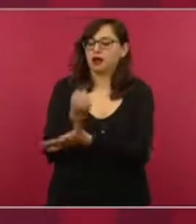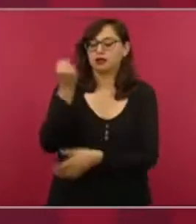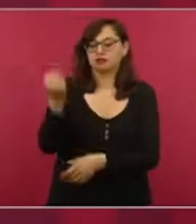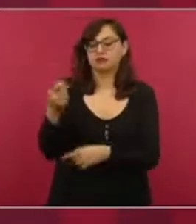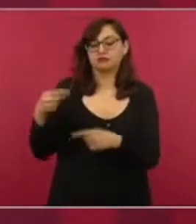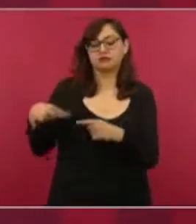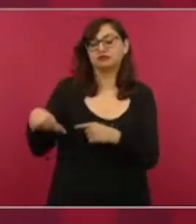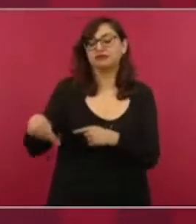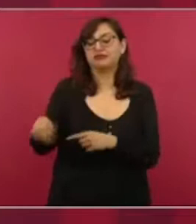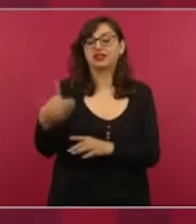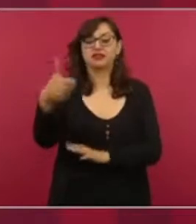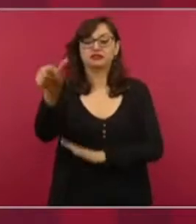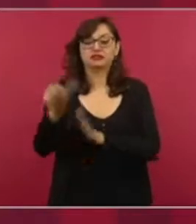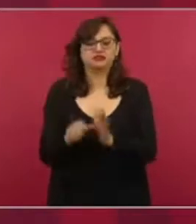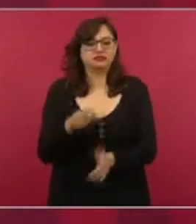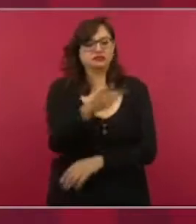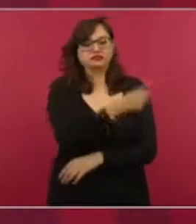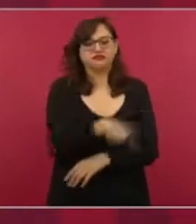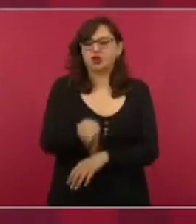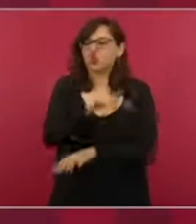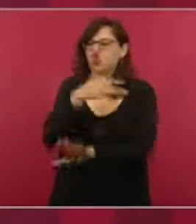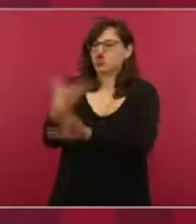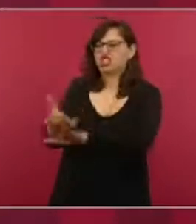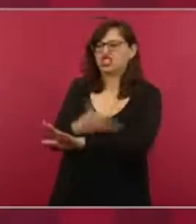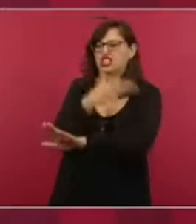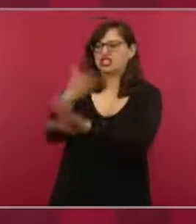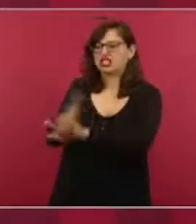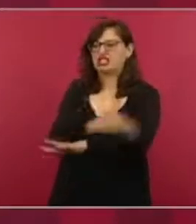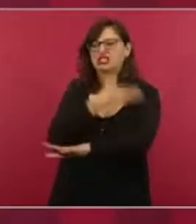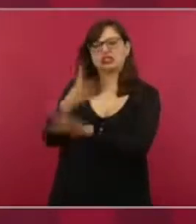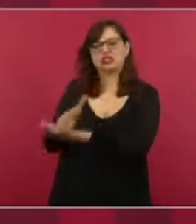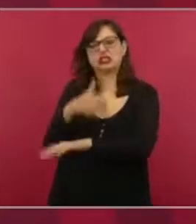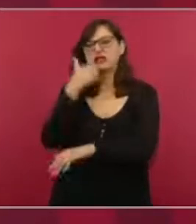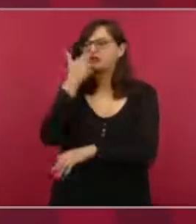renuncia. Y ya lo intentaron de nuevo.